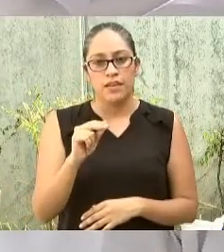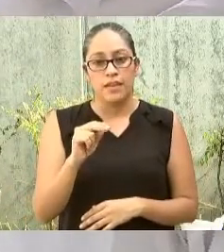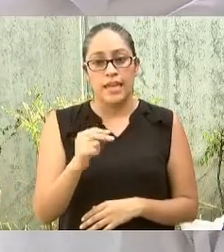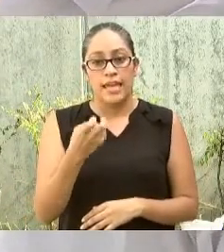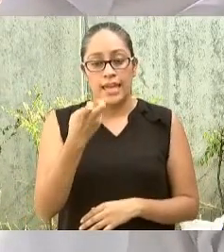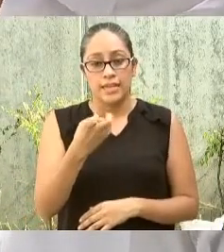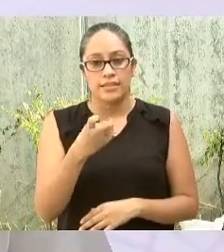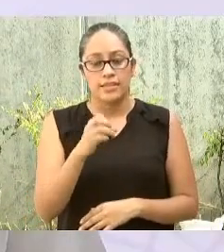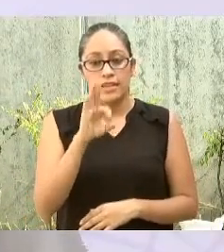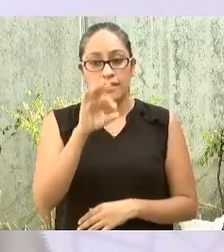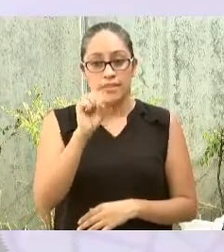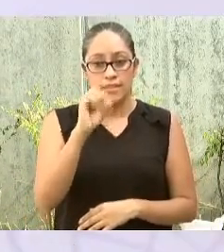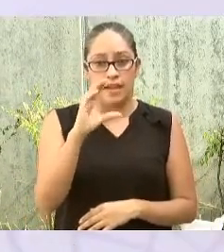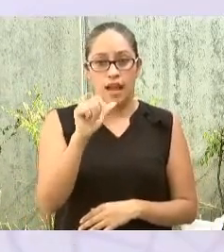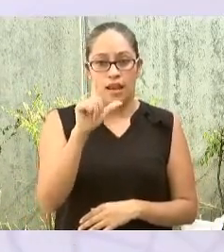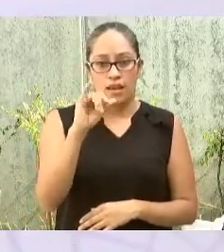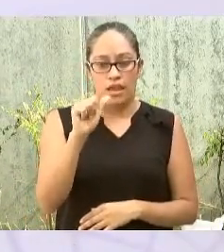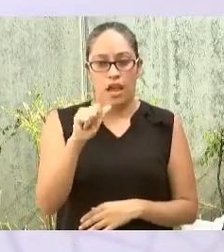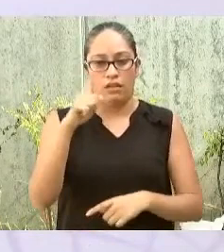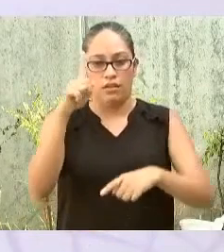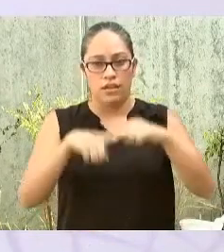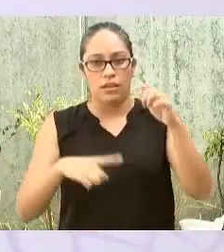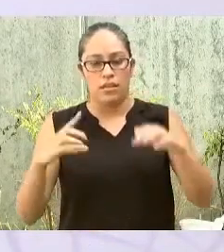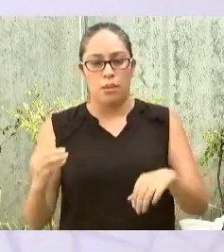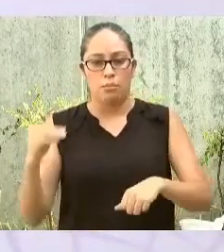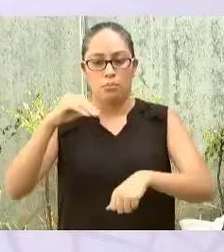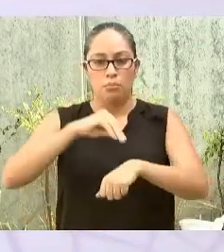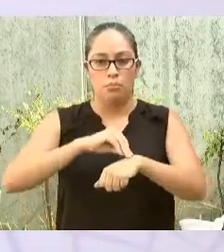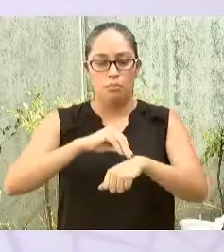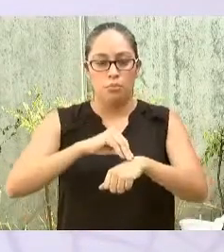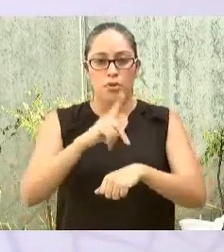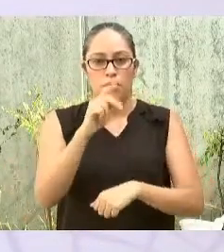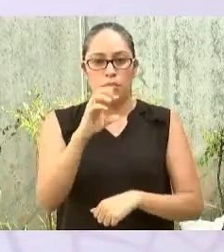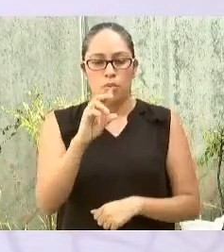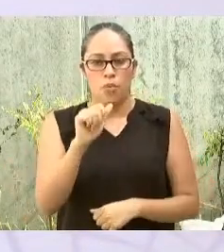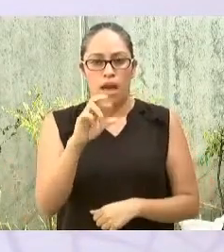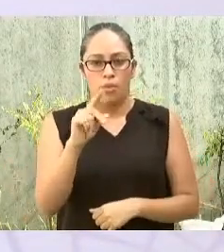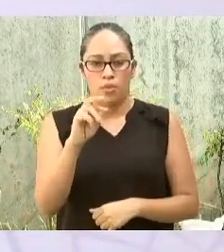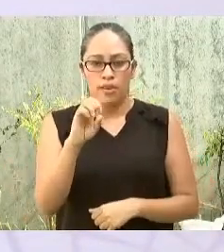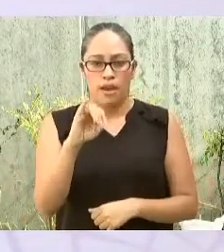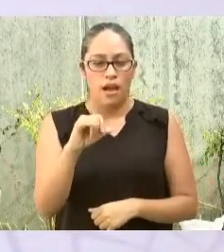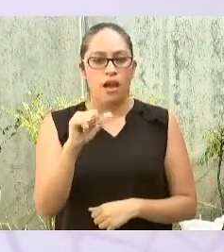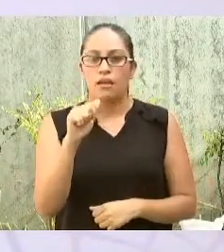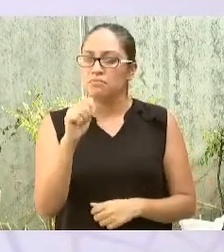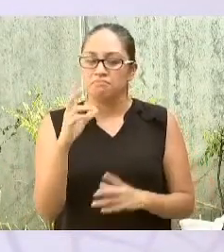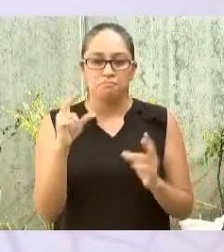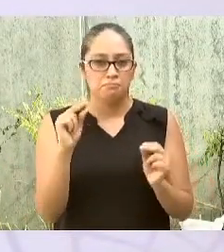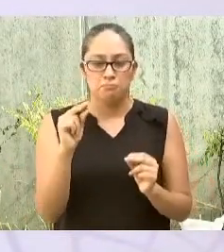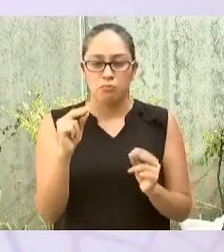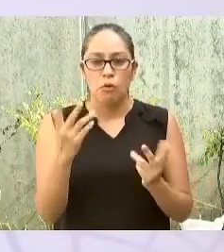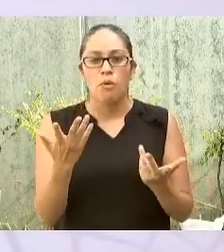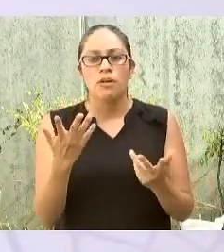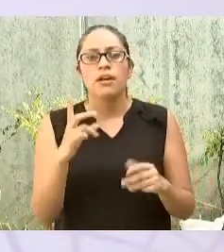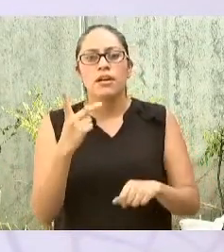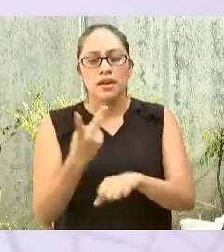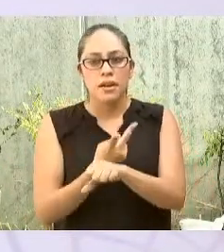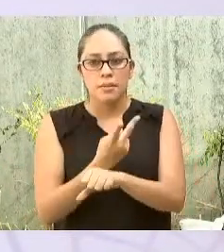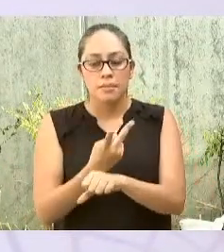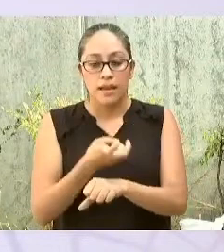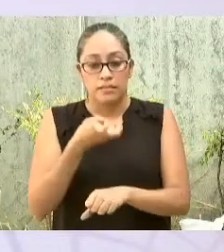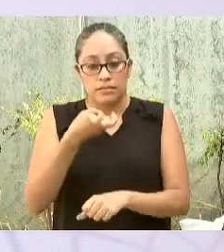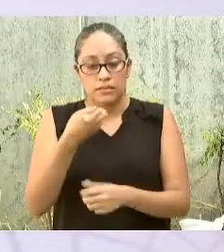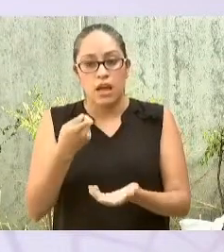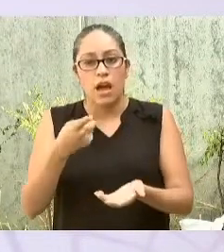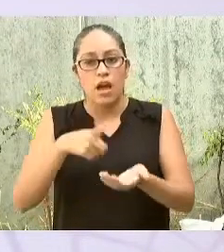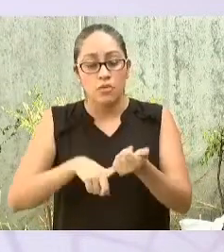Fiscalía por Procuraduría, es que se está llevando a cabo una